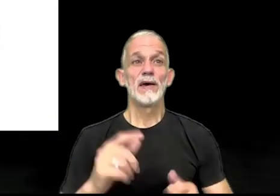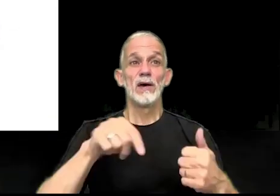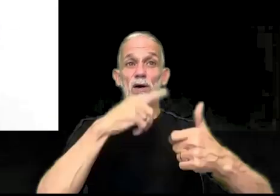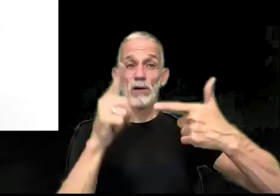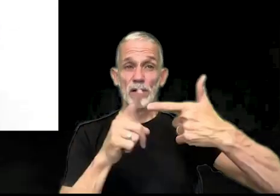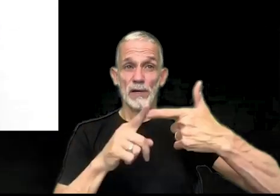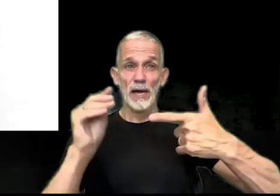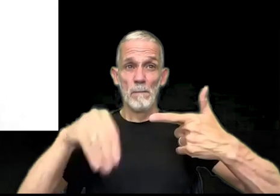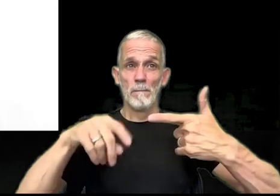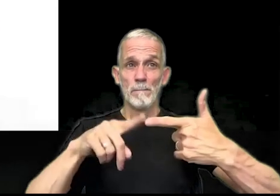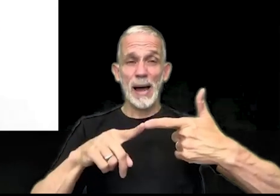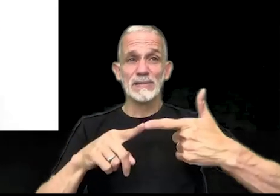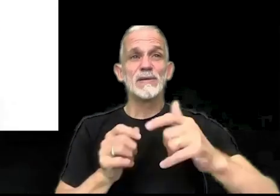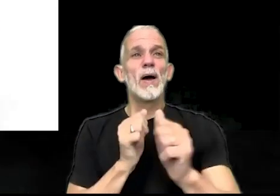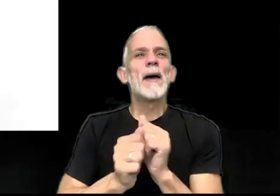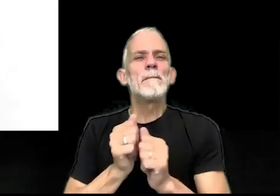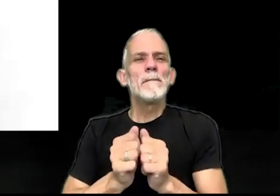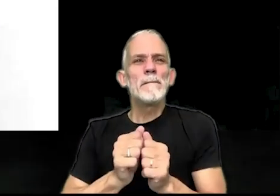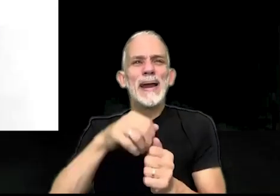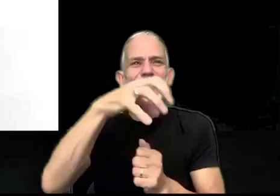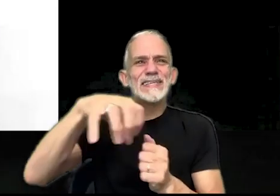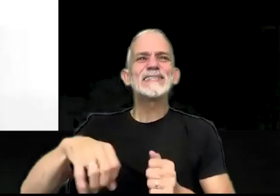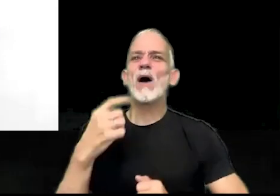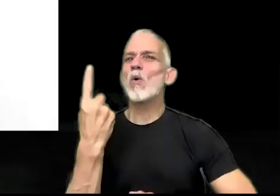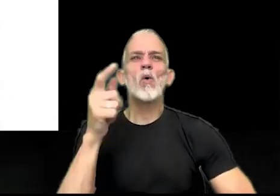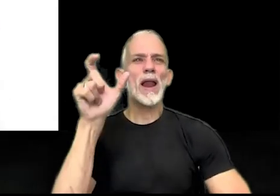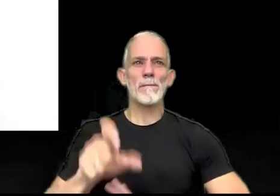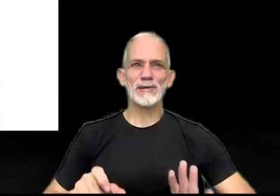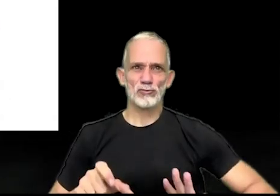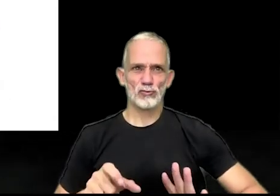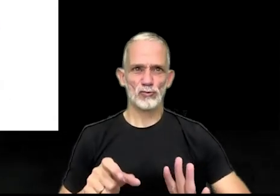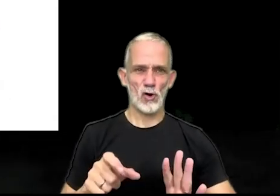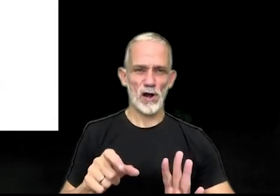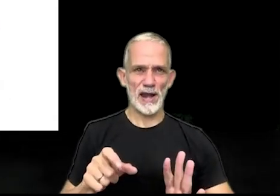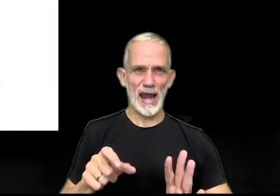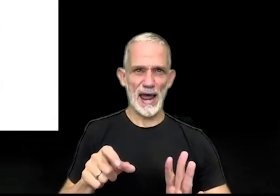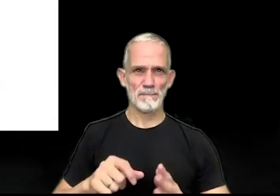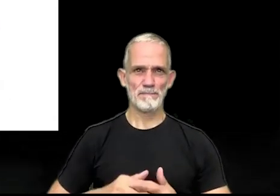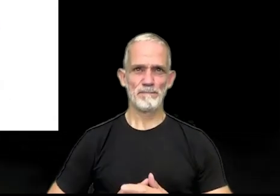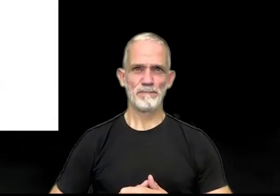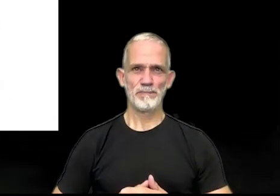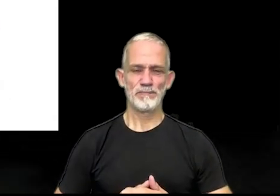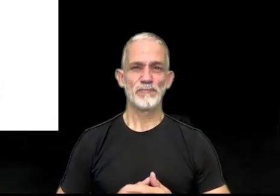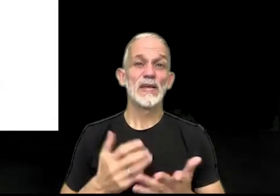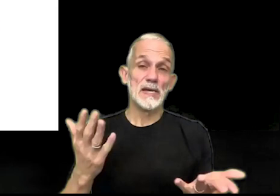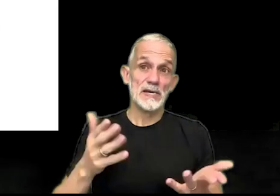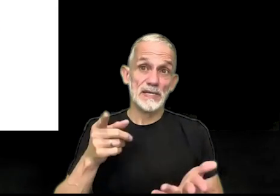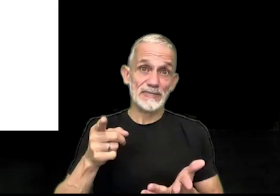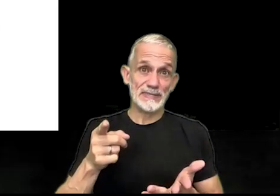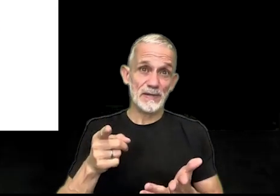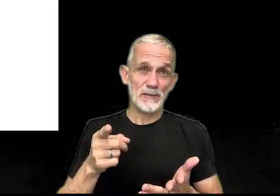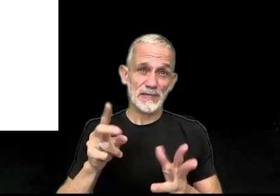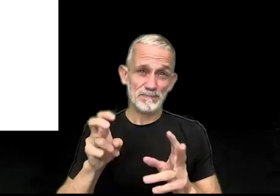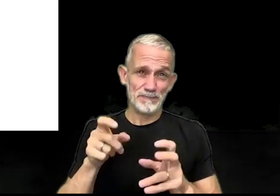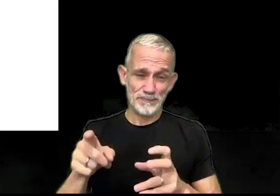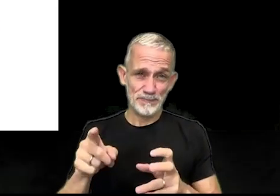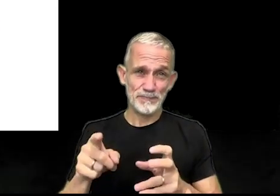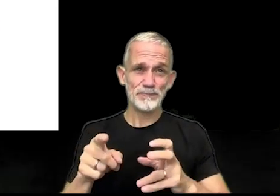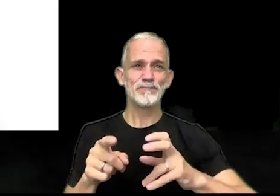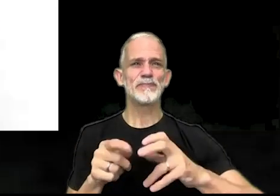Otro sujeto de ganancias son las empresas o explotaciones unipersonales. Sobre este